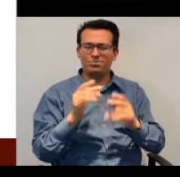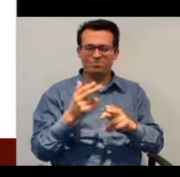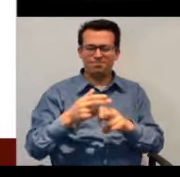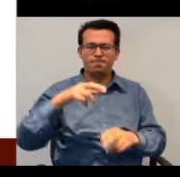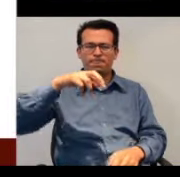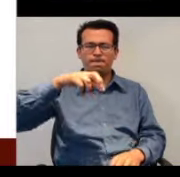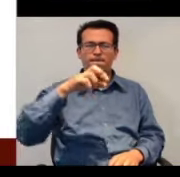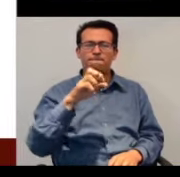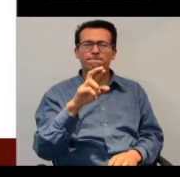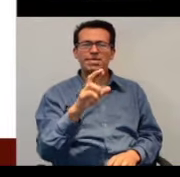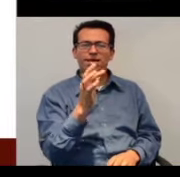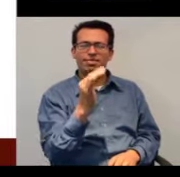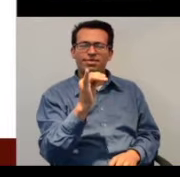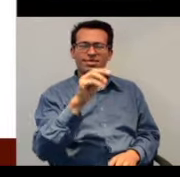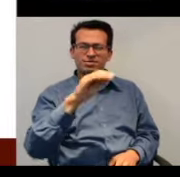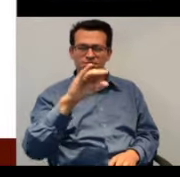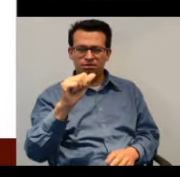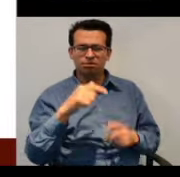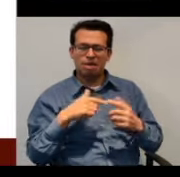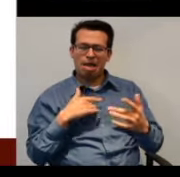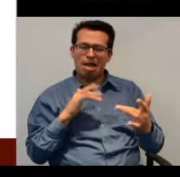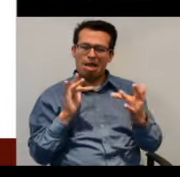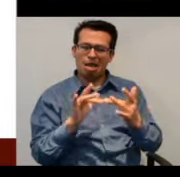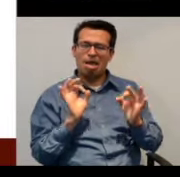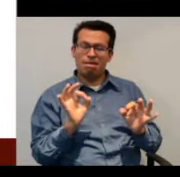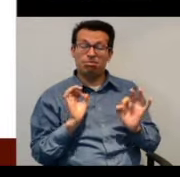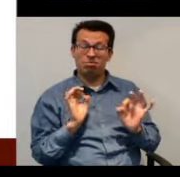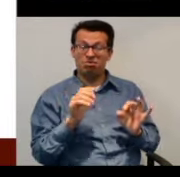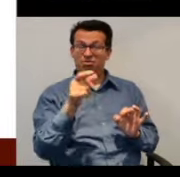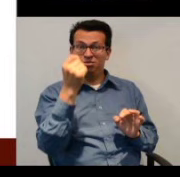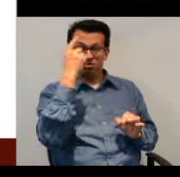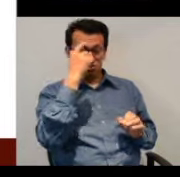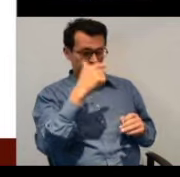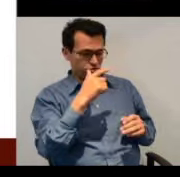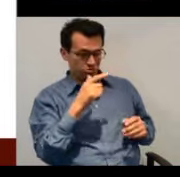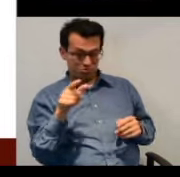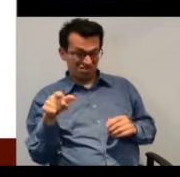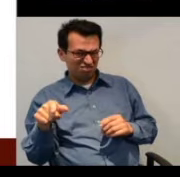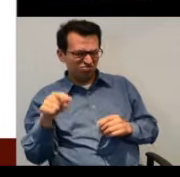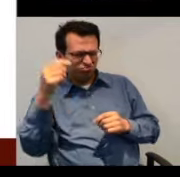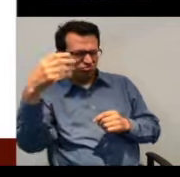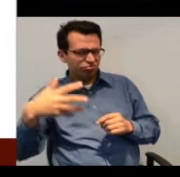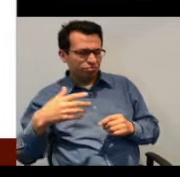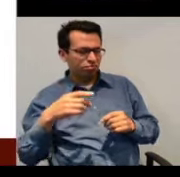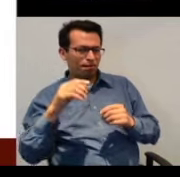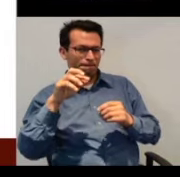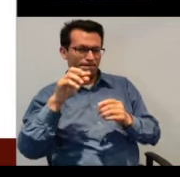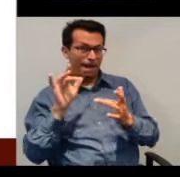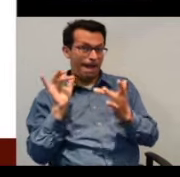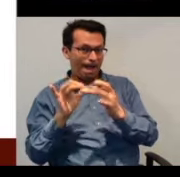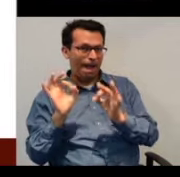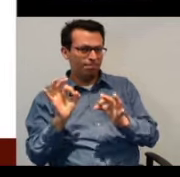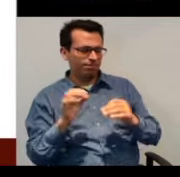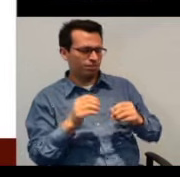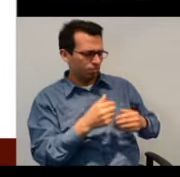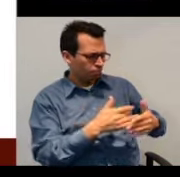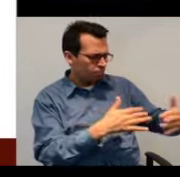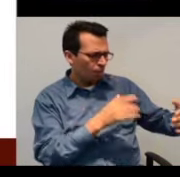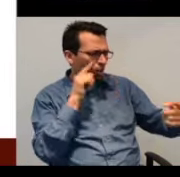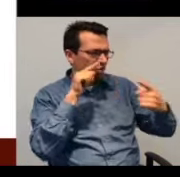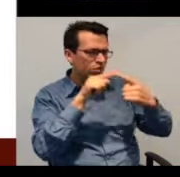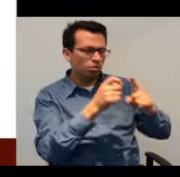que hay. Una educación inclusiva tiene que estar pensando en el contexto en el que se encuentra. Una institución de educación superior